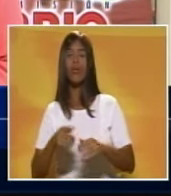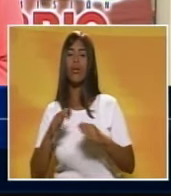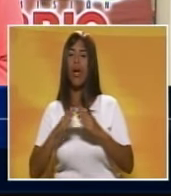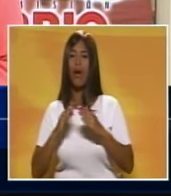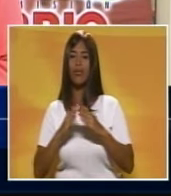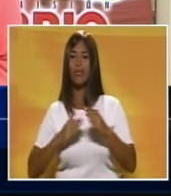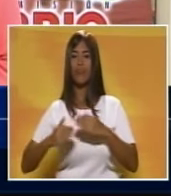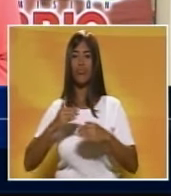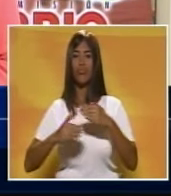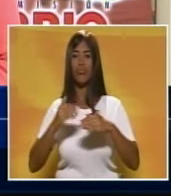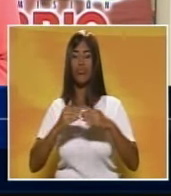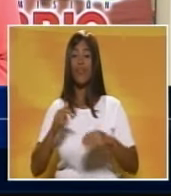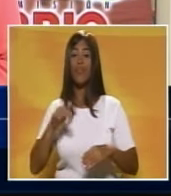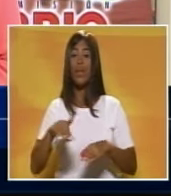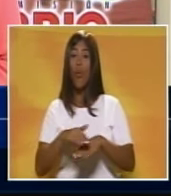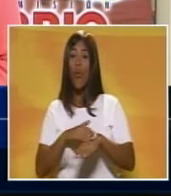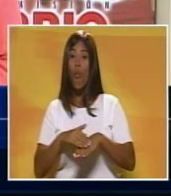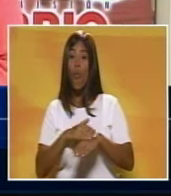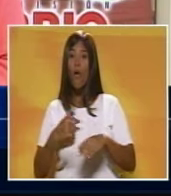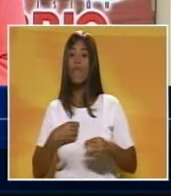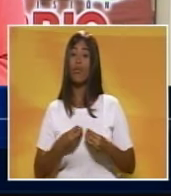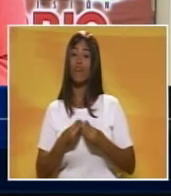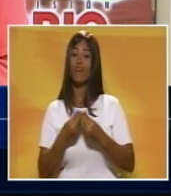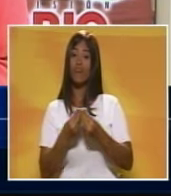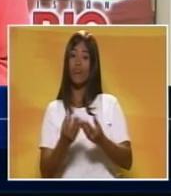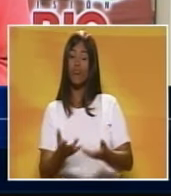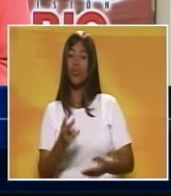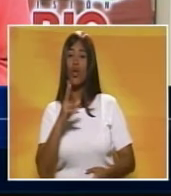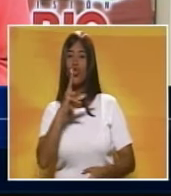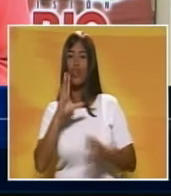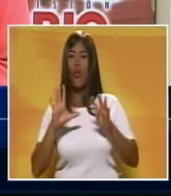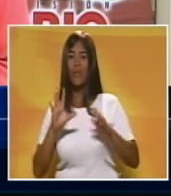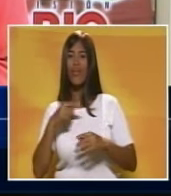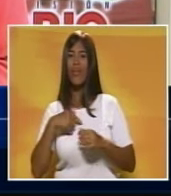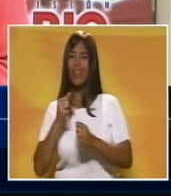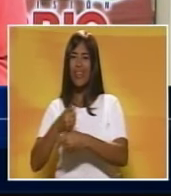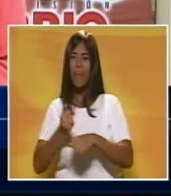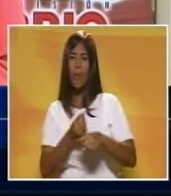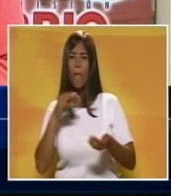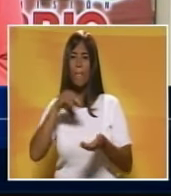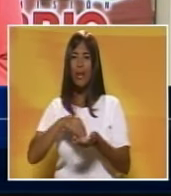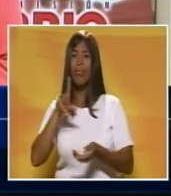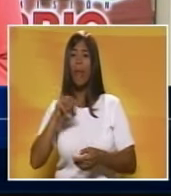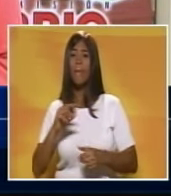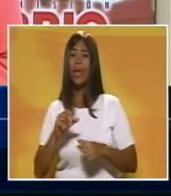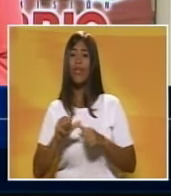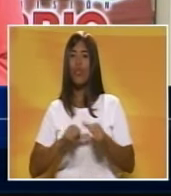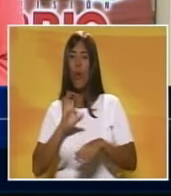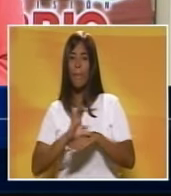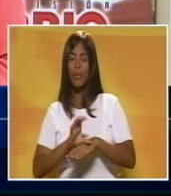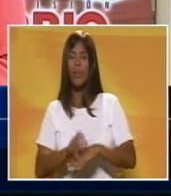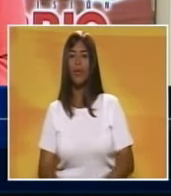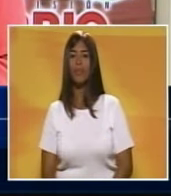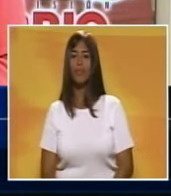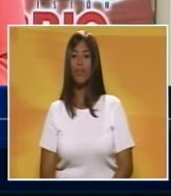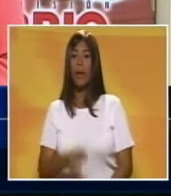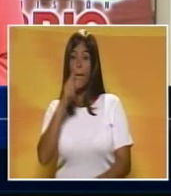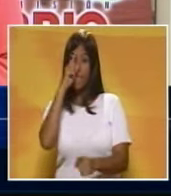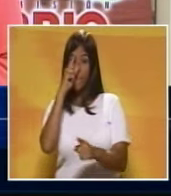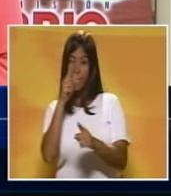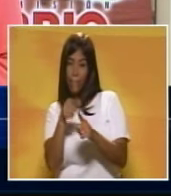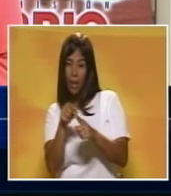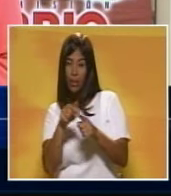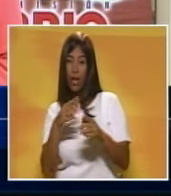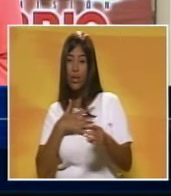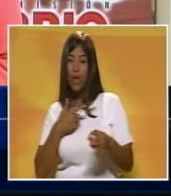viviendas. Este jueves entregarán 993 viviendas en Delta Macuro, Miranda y Distrito Capital. Mantienen la meta de construir